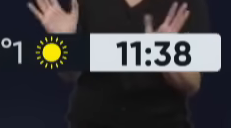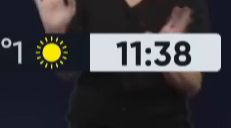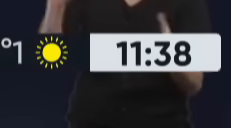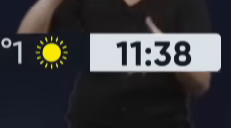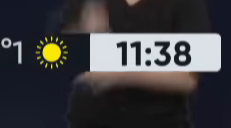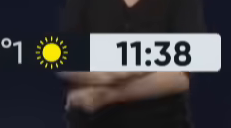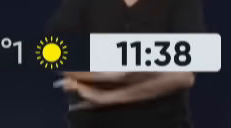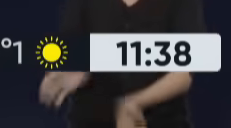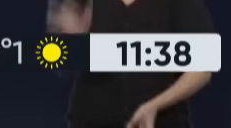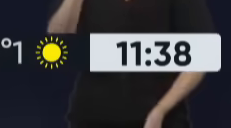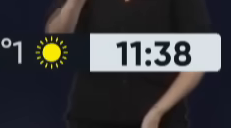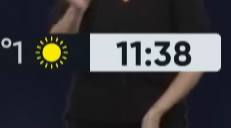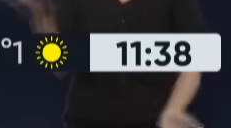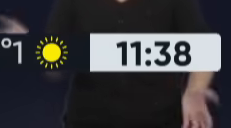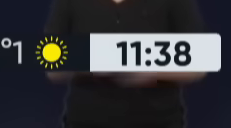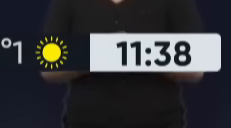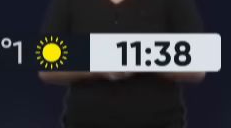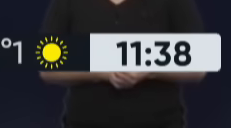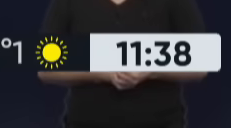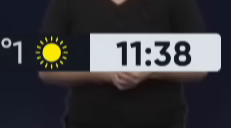años. No